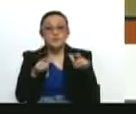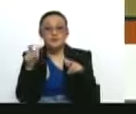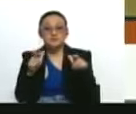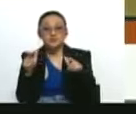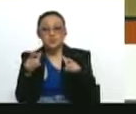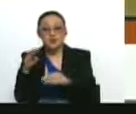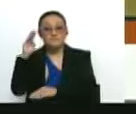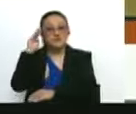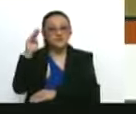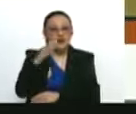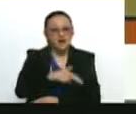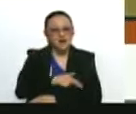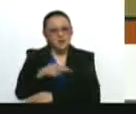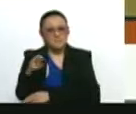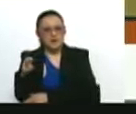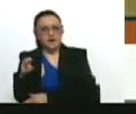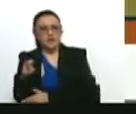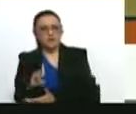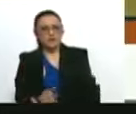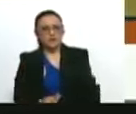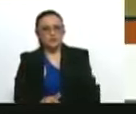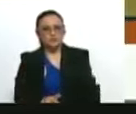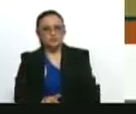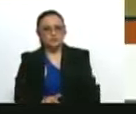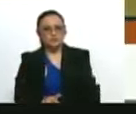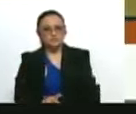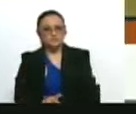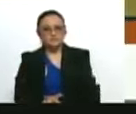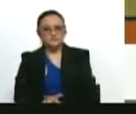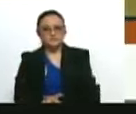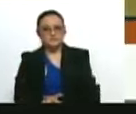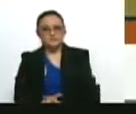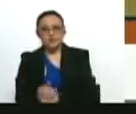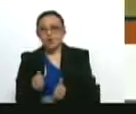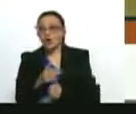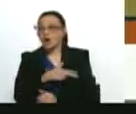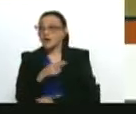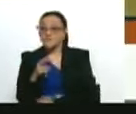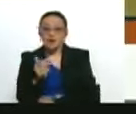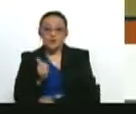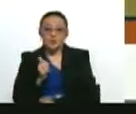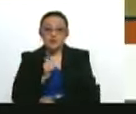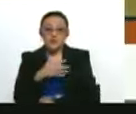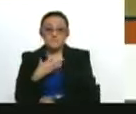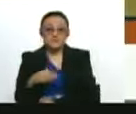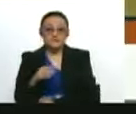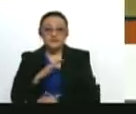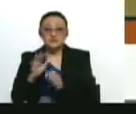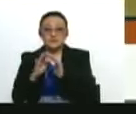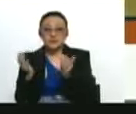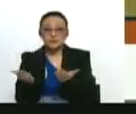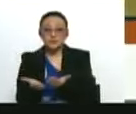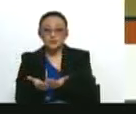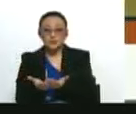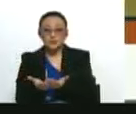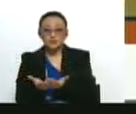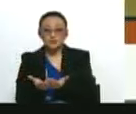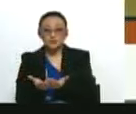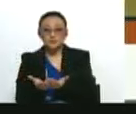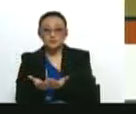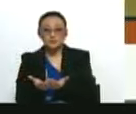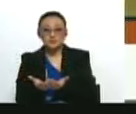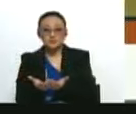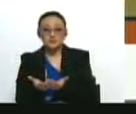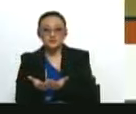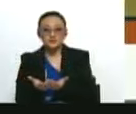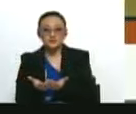con unos militares armados, armados con armas. Cualquier presidente del mundo hubiese